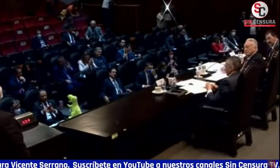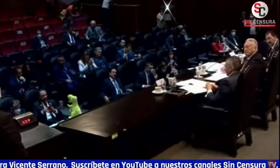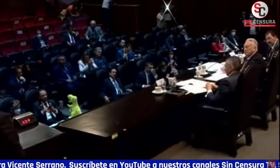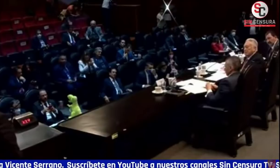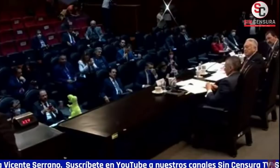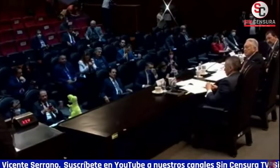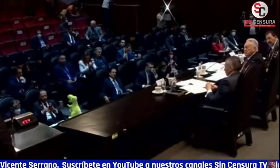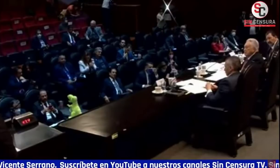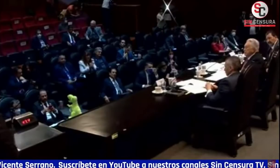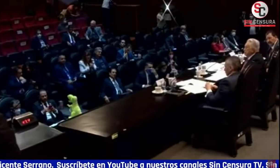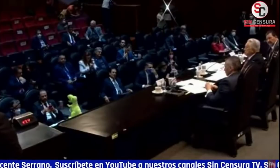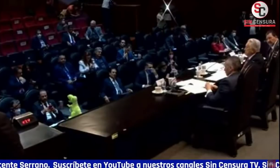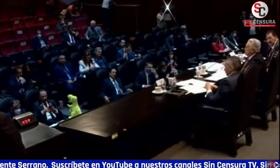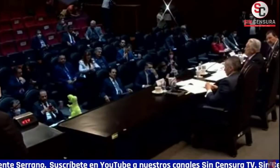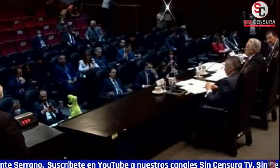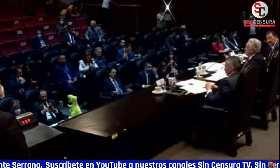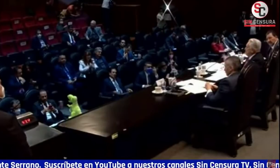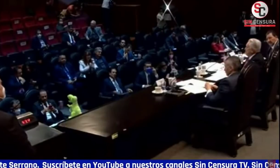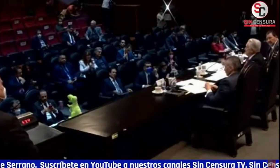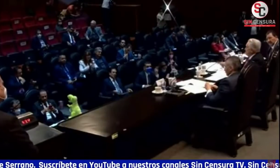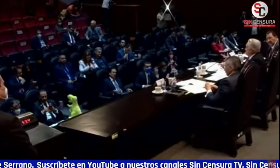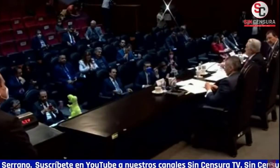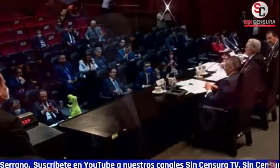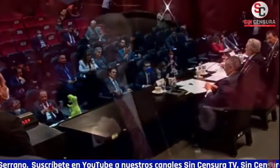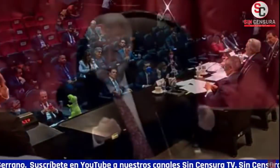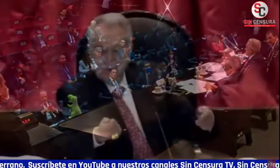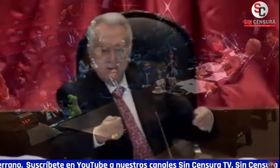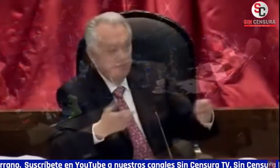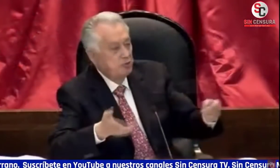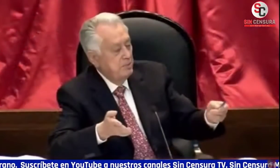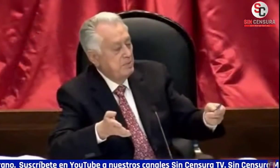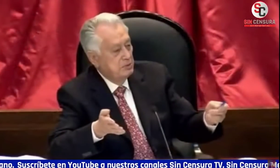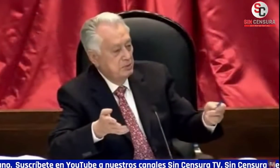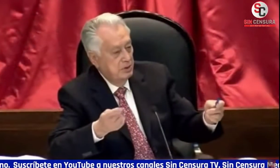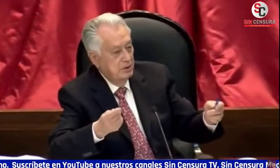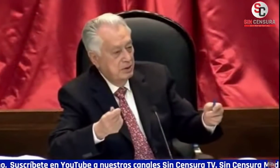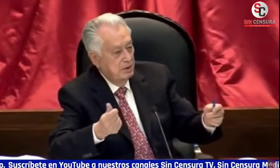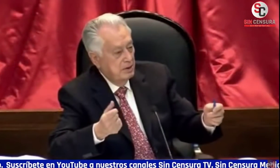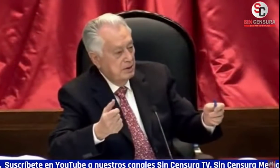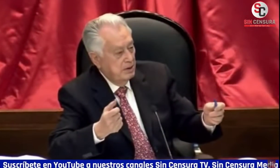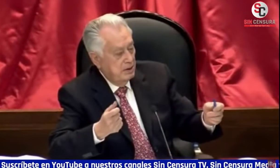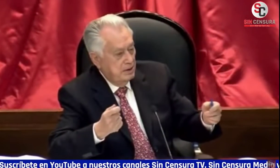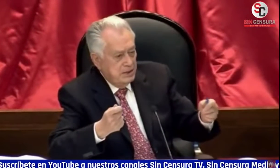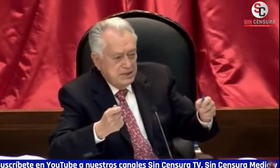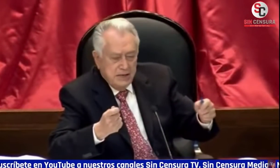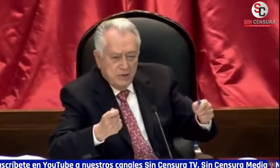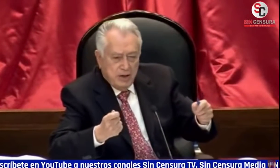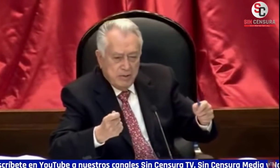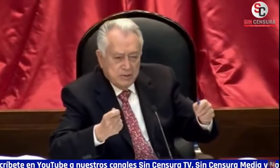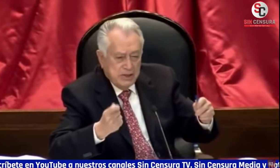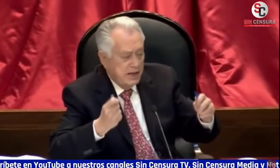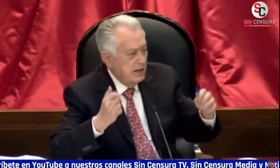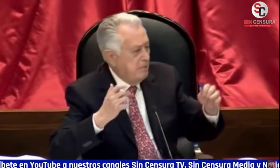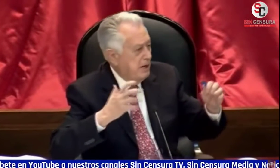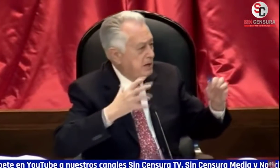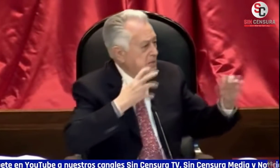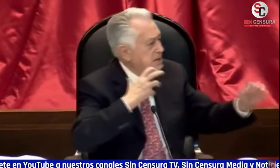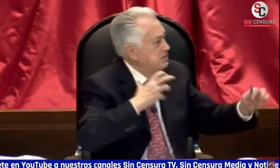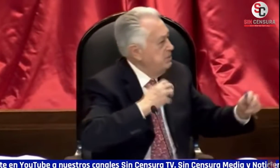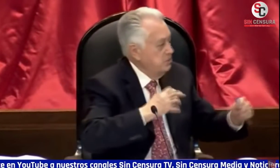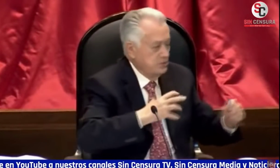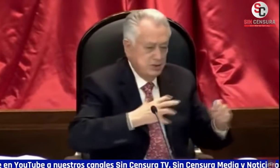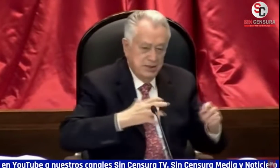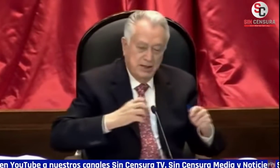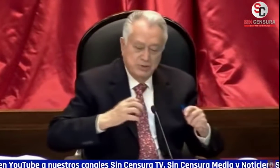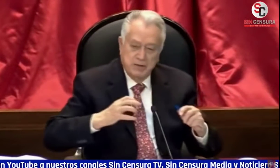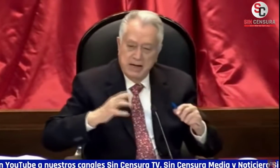saca. Se ha desatado una campaña sin fundamento diciendo que vamos a tener que